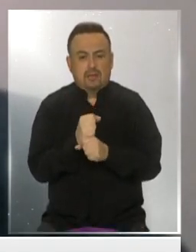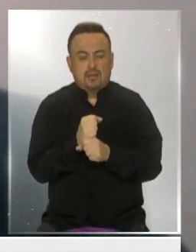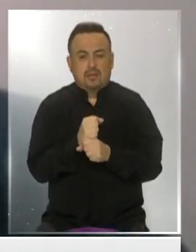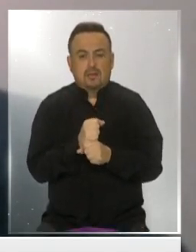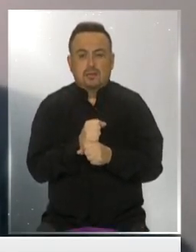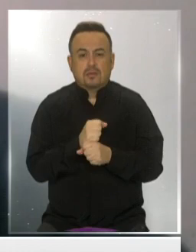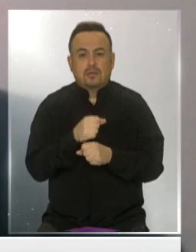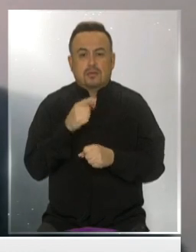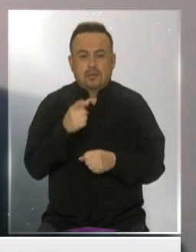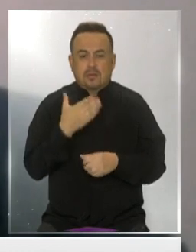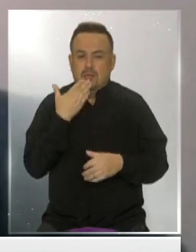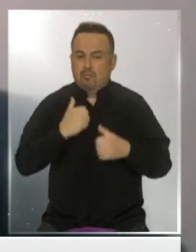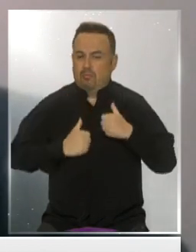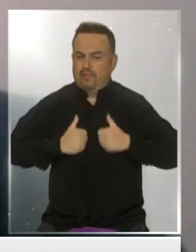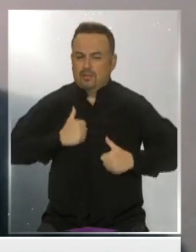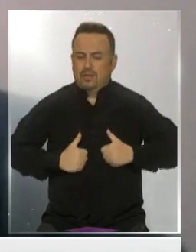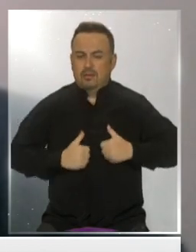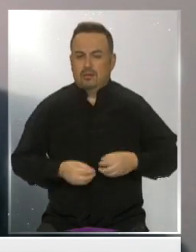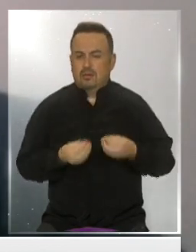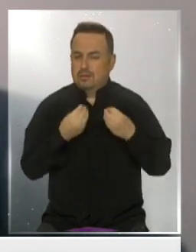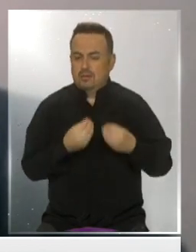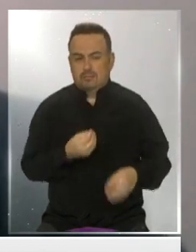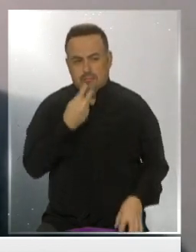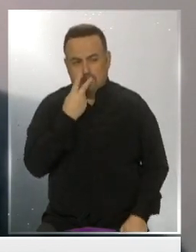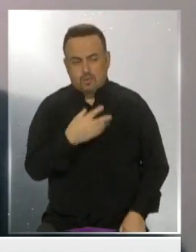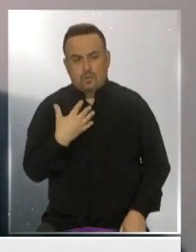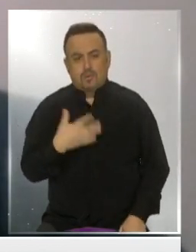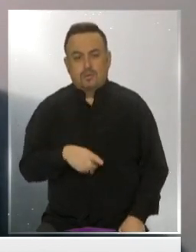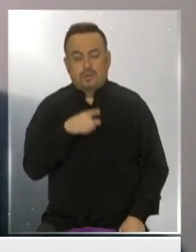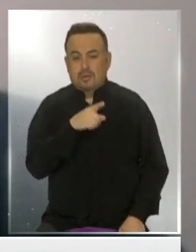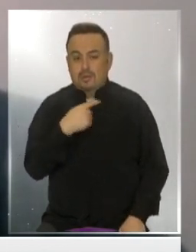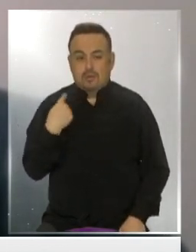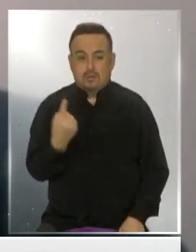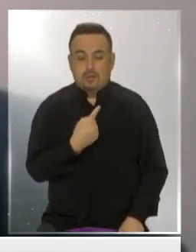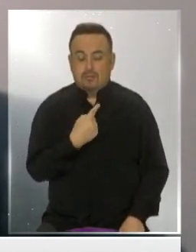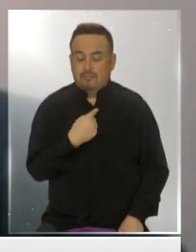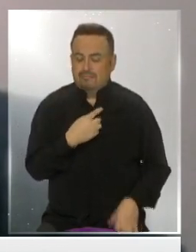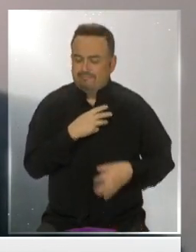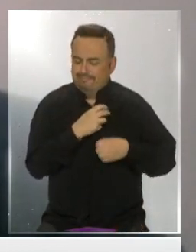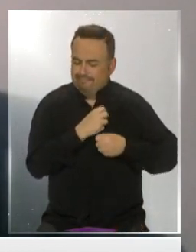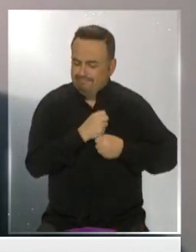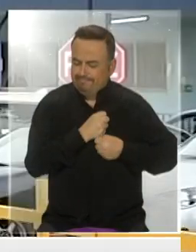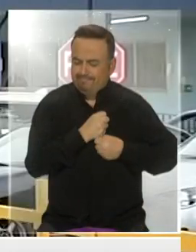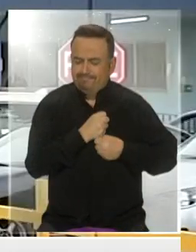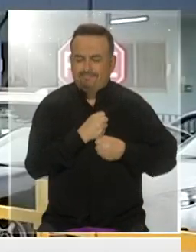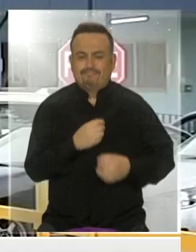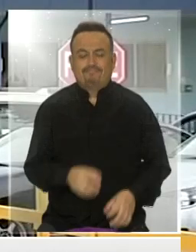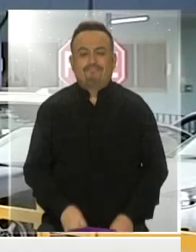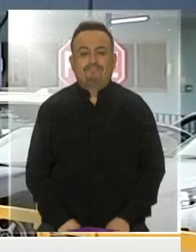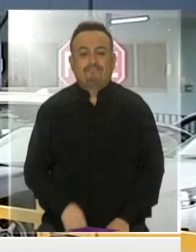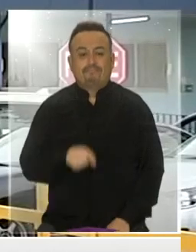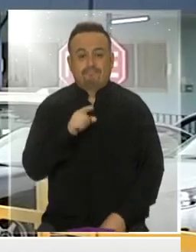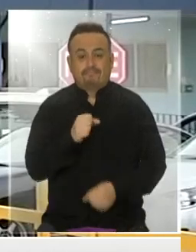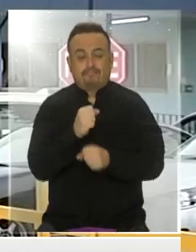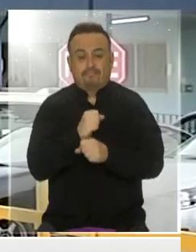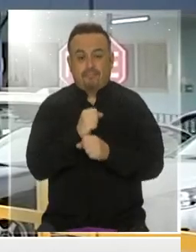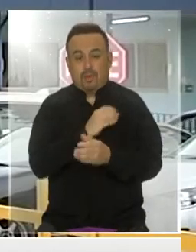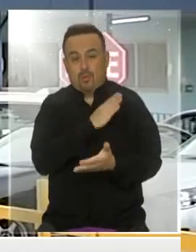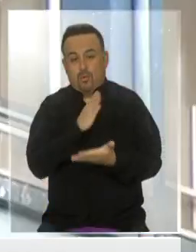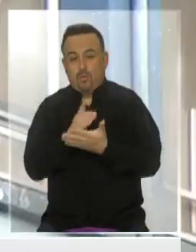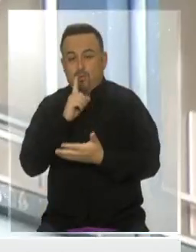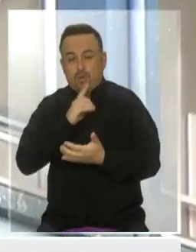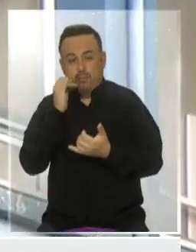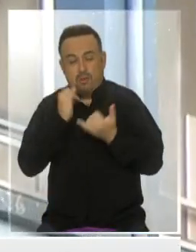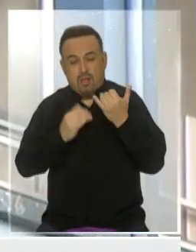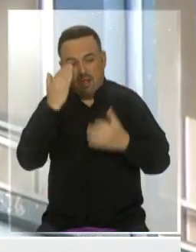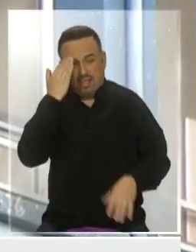y como profesional. Realmente era admirable. Estamos todos tremendamente afectados. Trabajó hasta el último